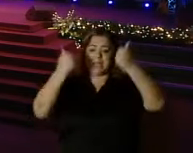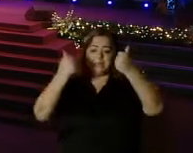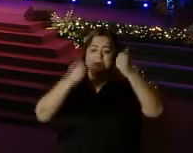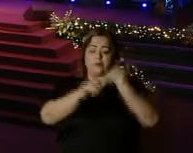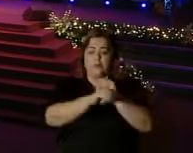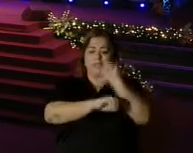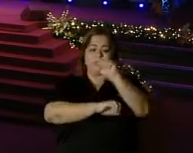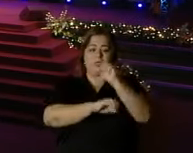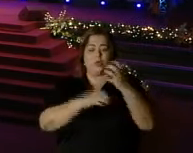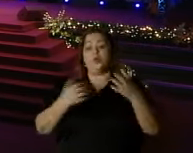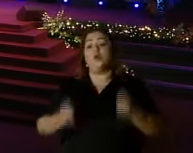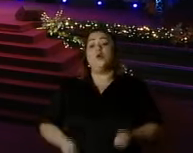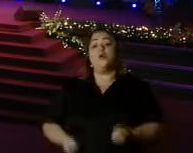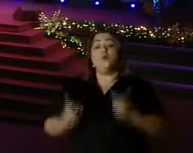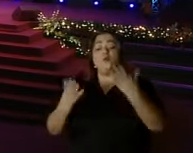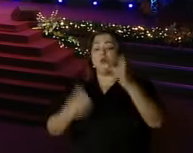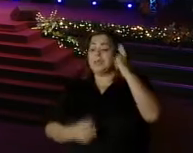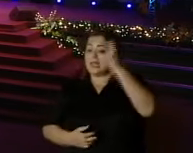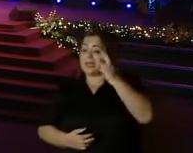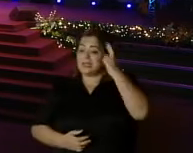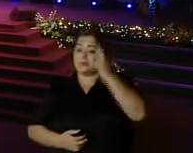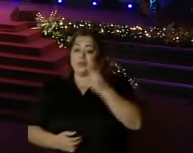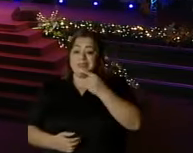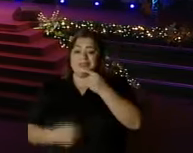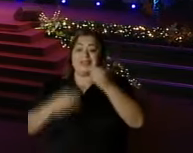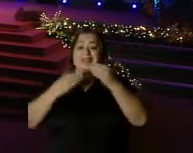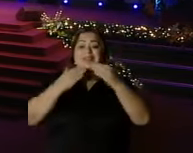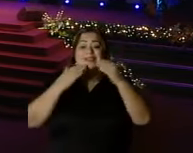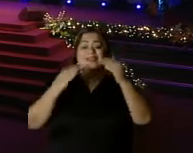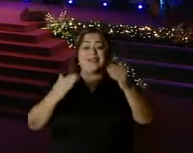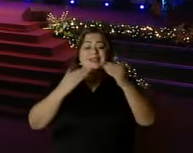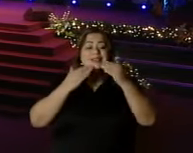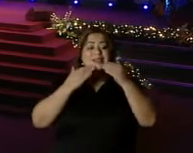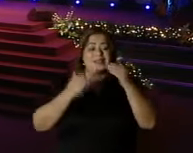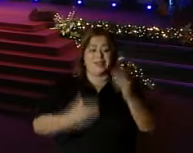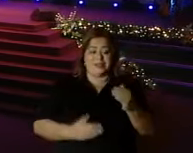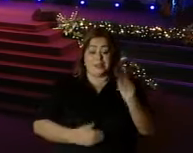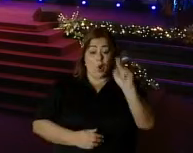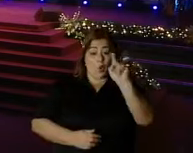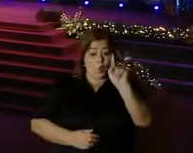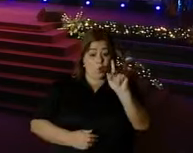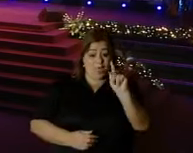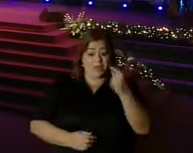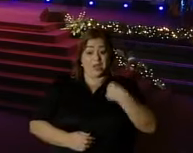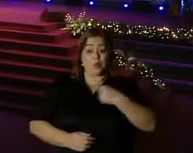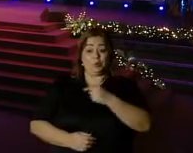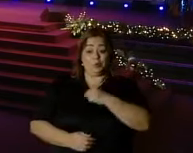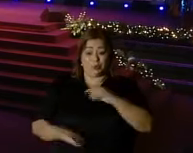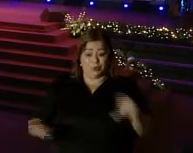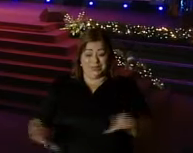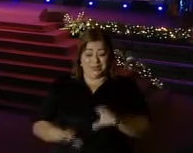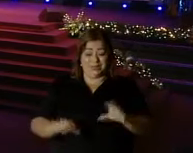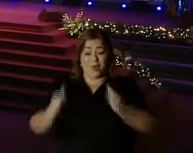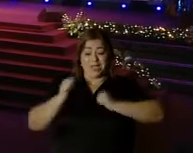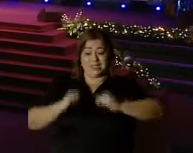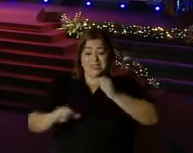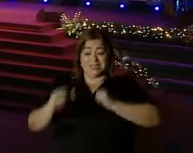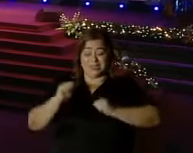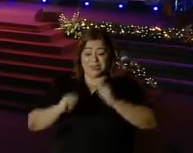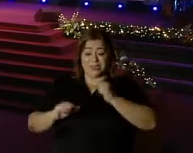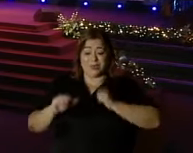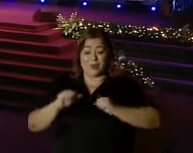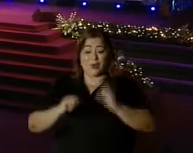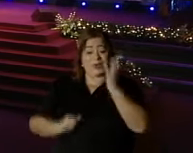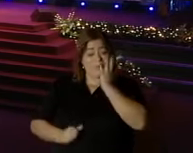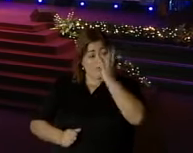que hay muchas razones por las cuales agradecer a Dios. Y el jueves pasado practicamos algo hermoso y fue traer una ofrenda de agradecimiento